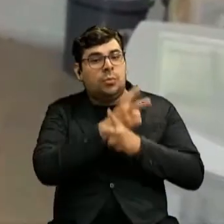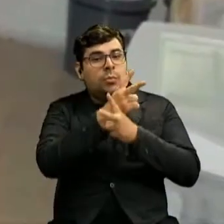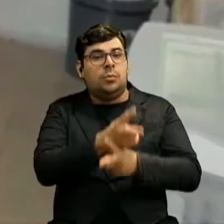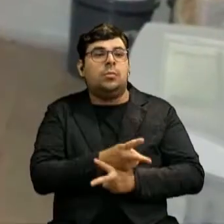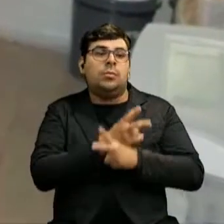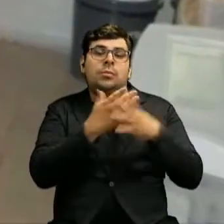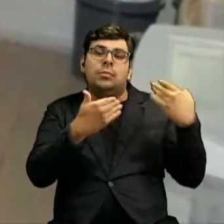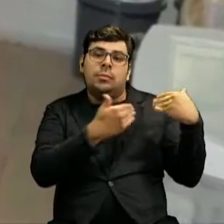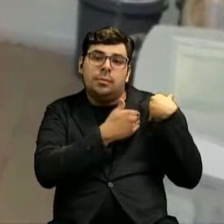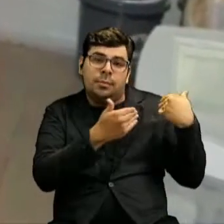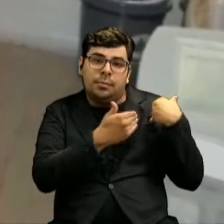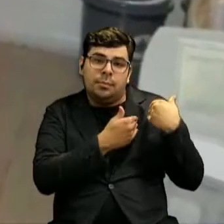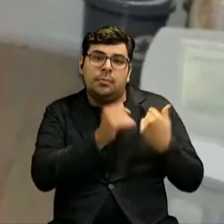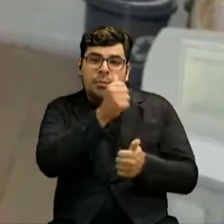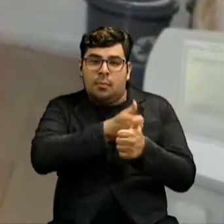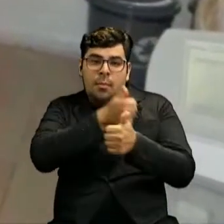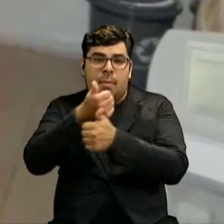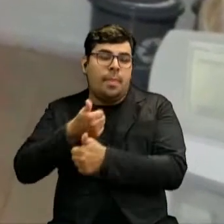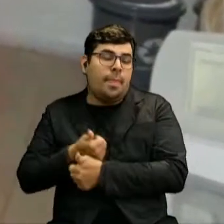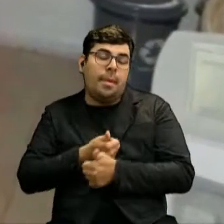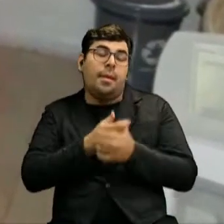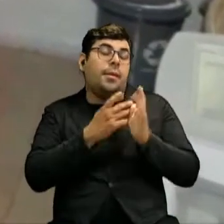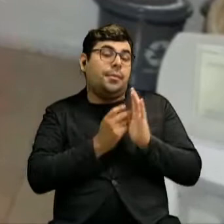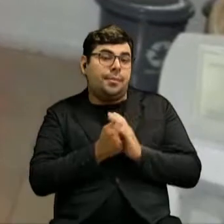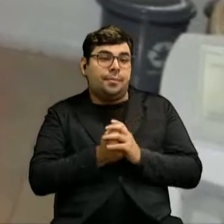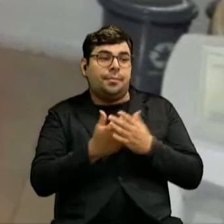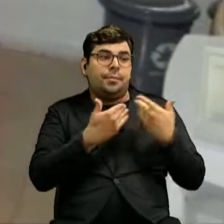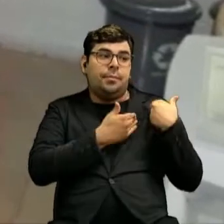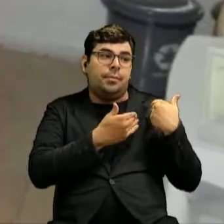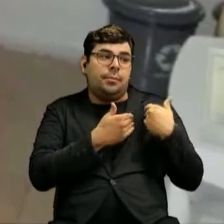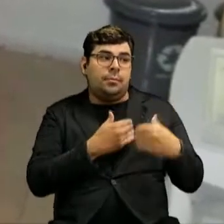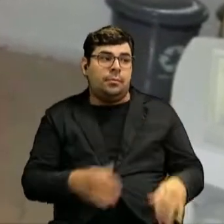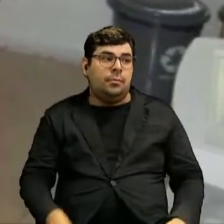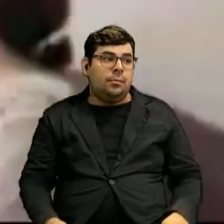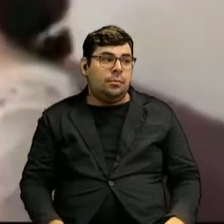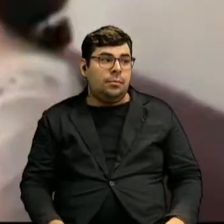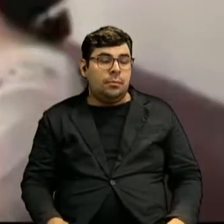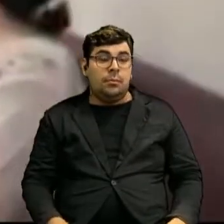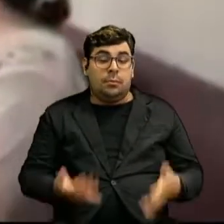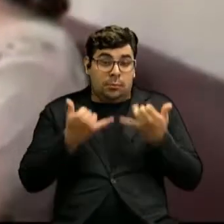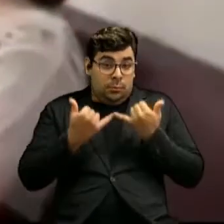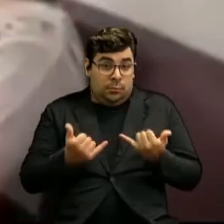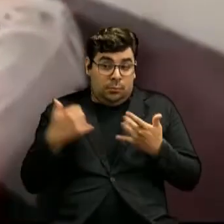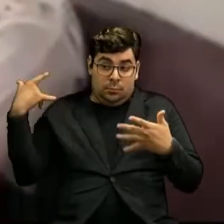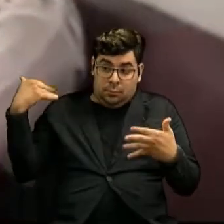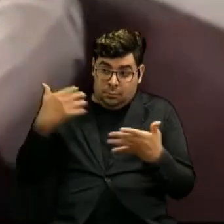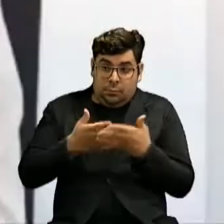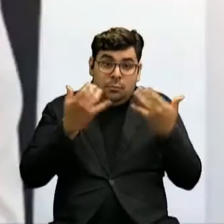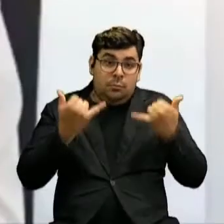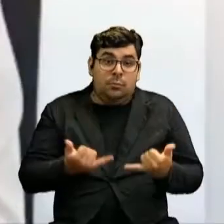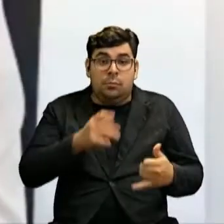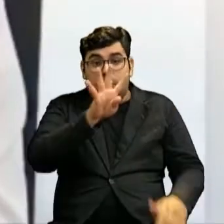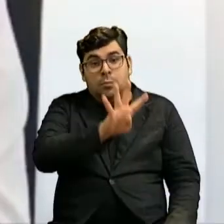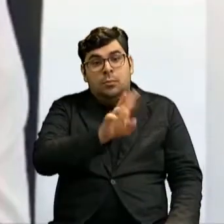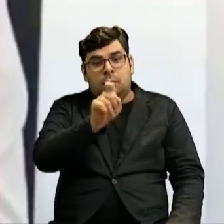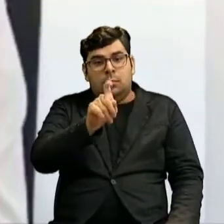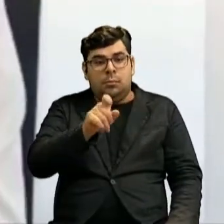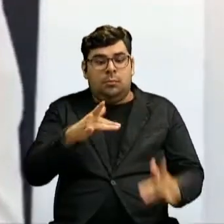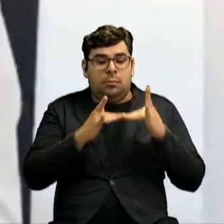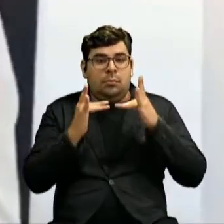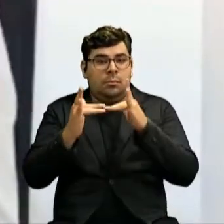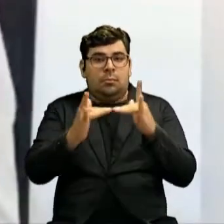responsabilidad frente al contagio en este momento es individual. Tenemos al día de hoy 46 unidades de cuidado